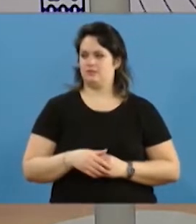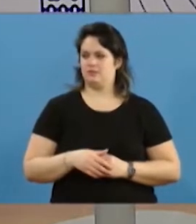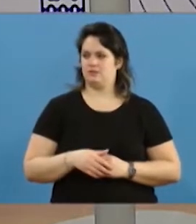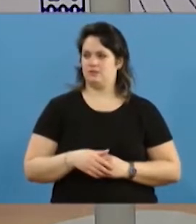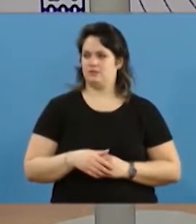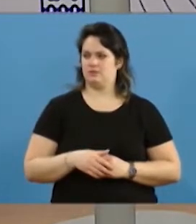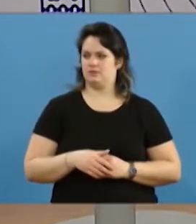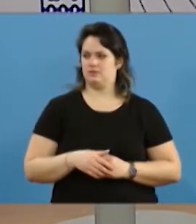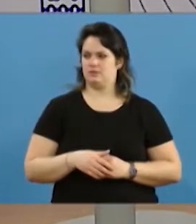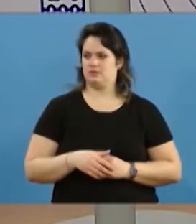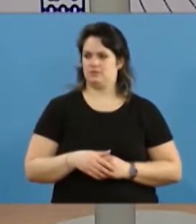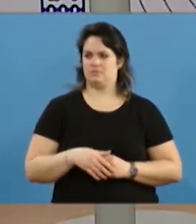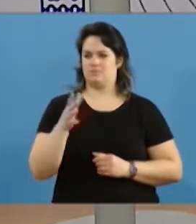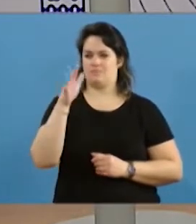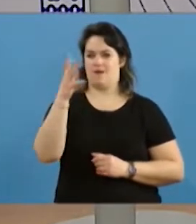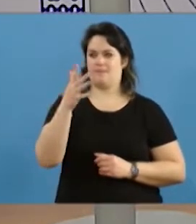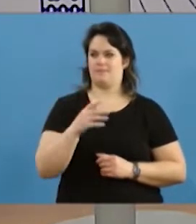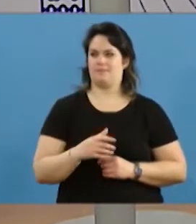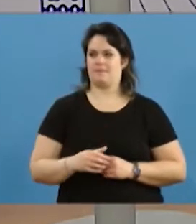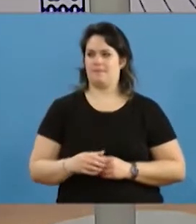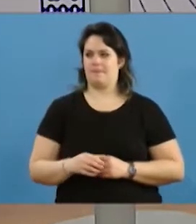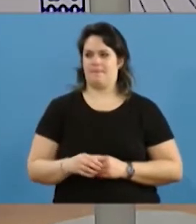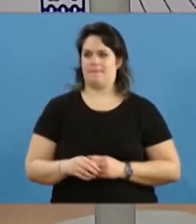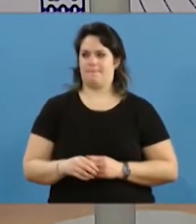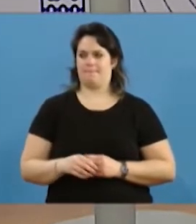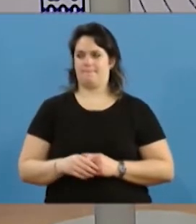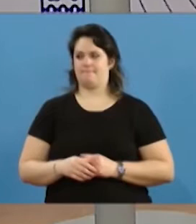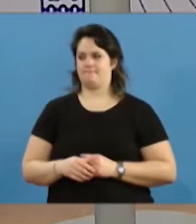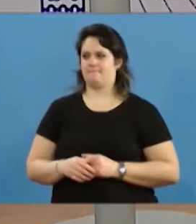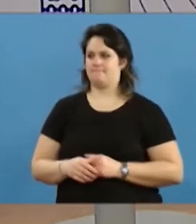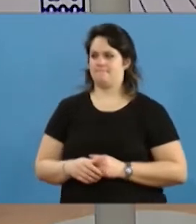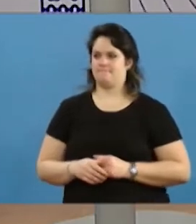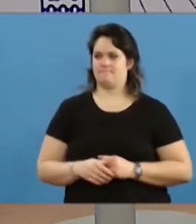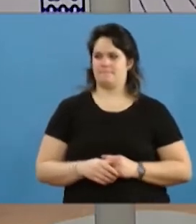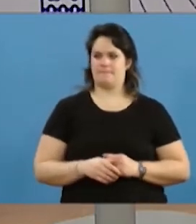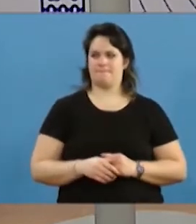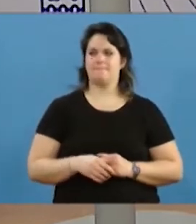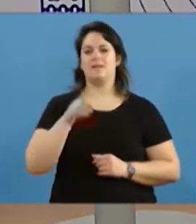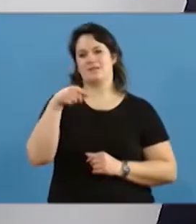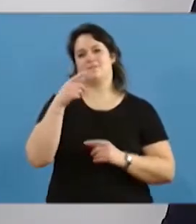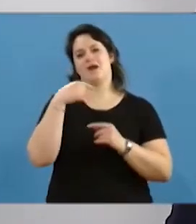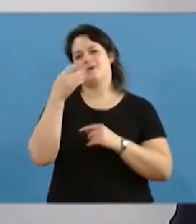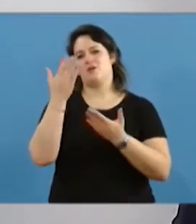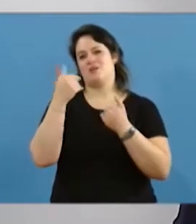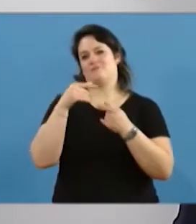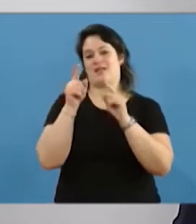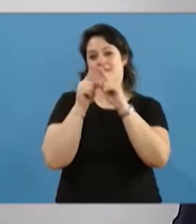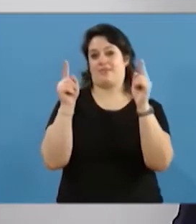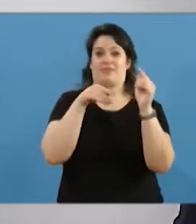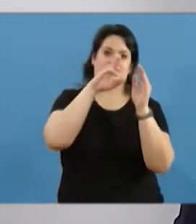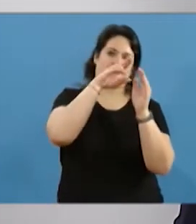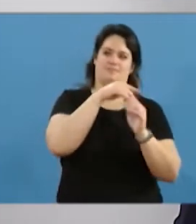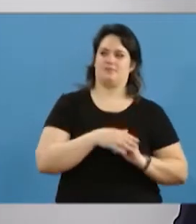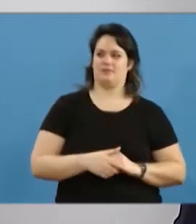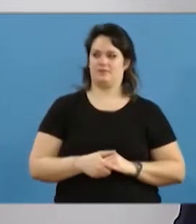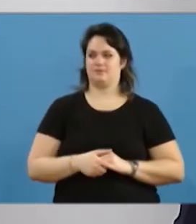Tiene que llegar hasta aquí. Muy bien. Y completamos